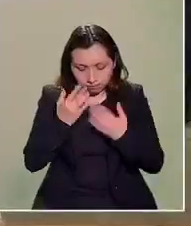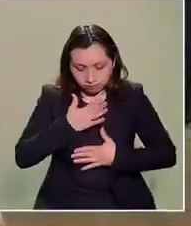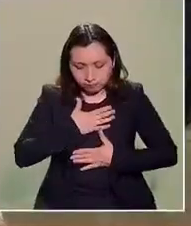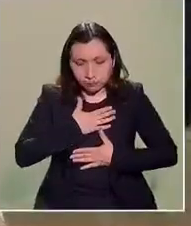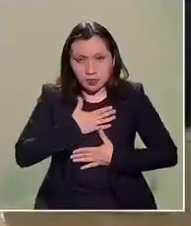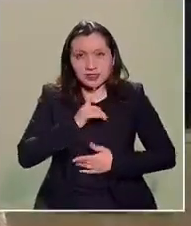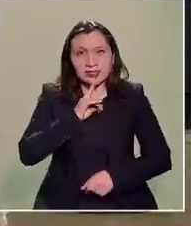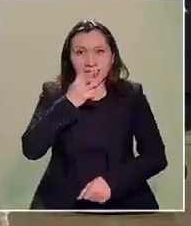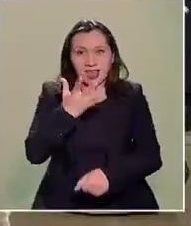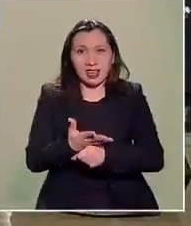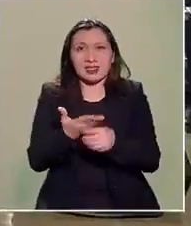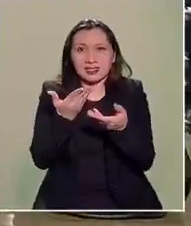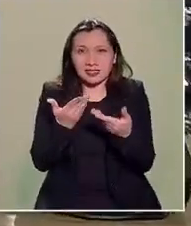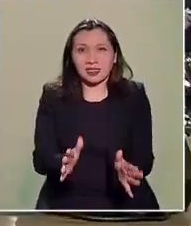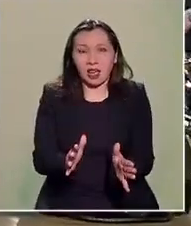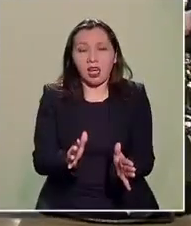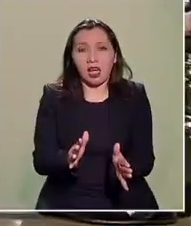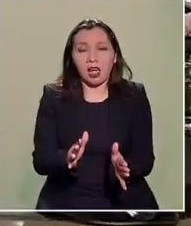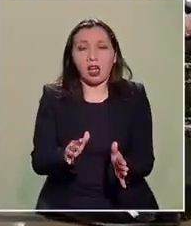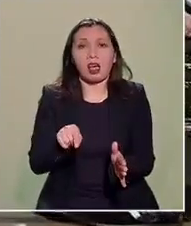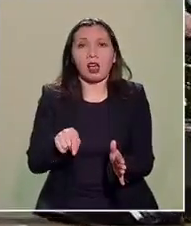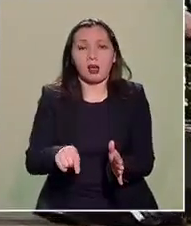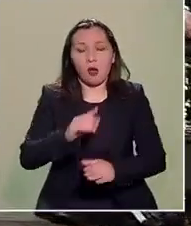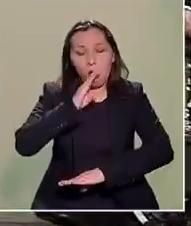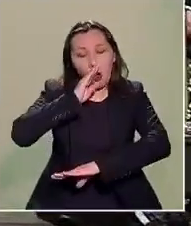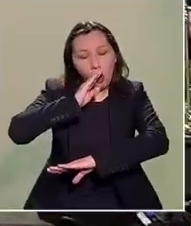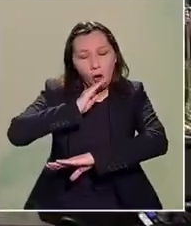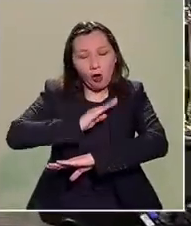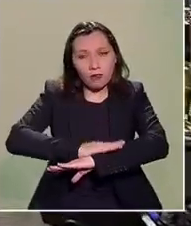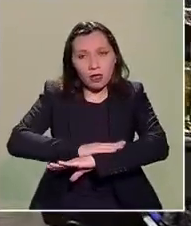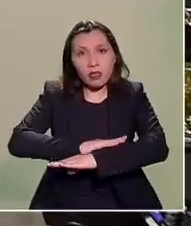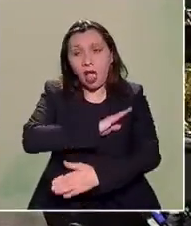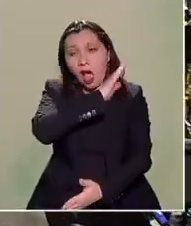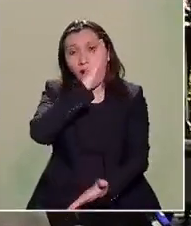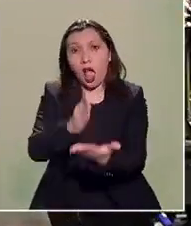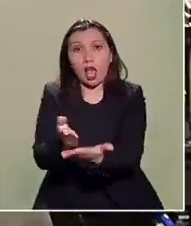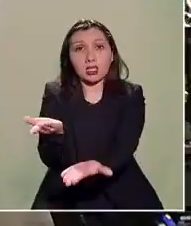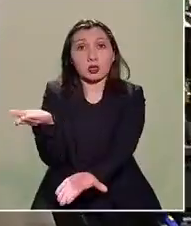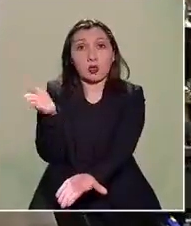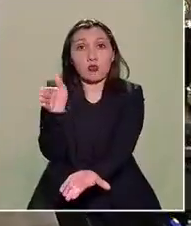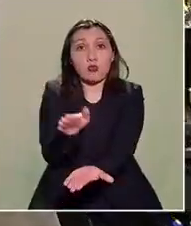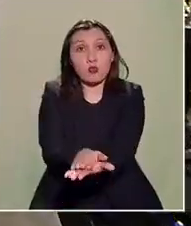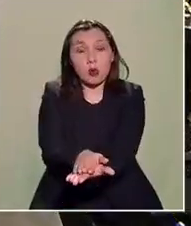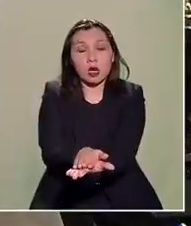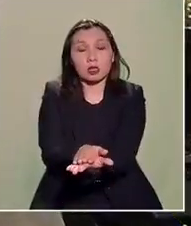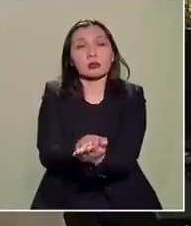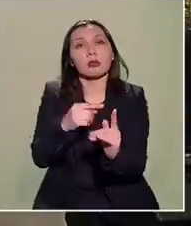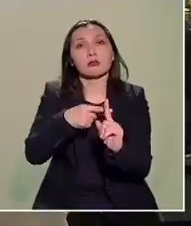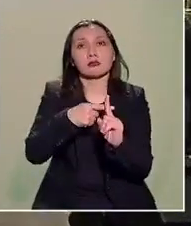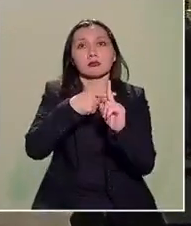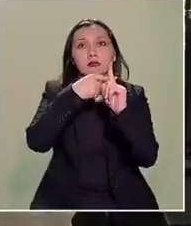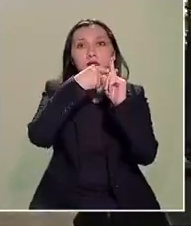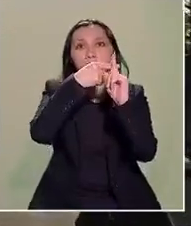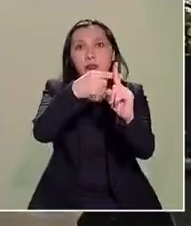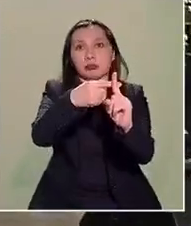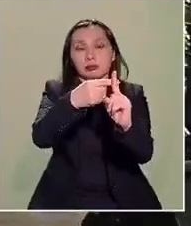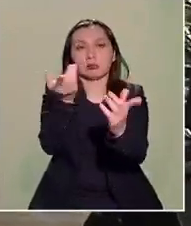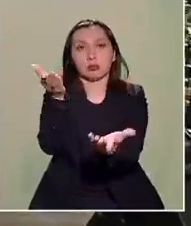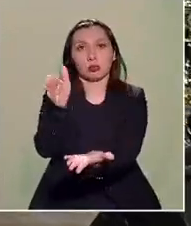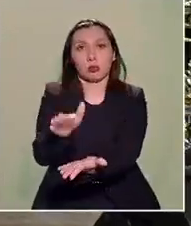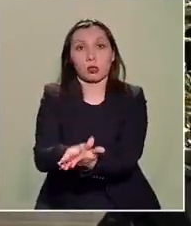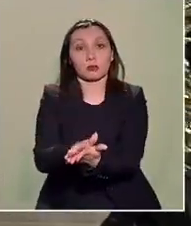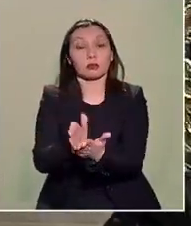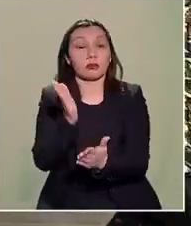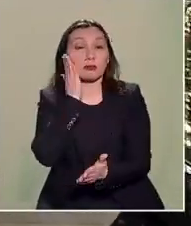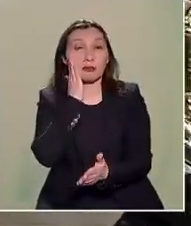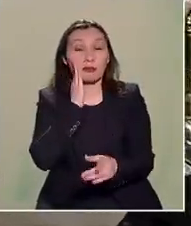habiéndose habiendo sido obediente hasta la muerte y muerte de cruz estimados